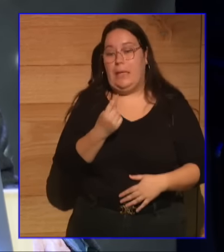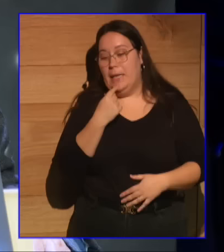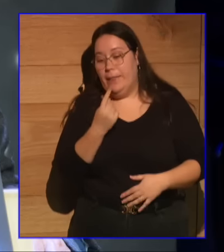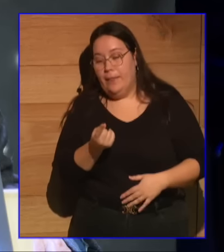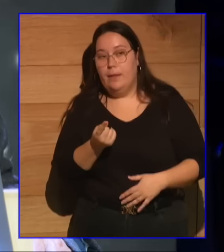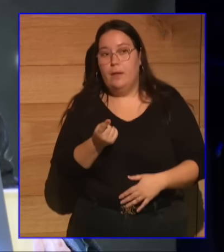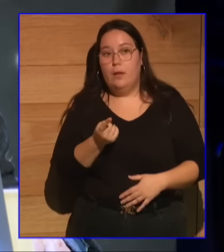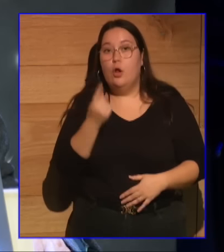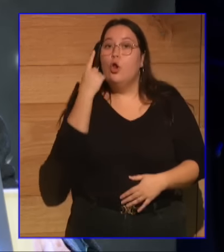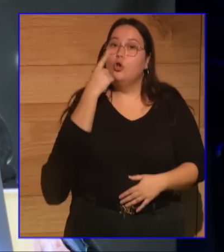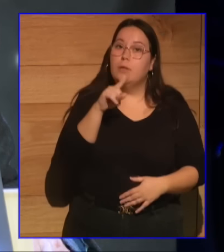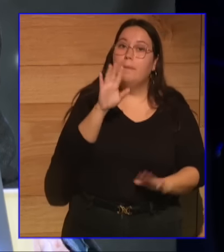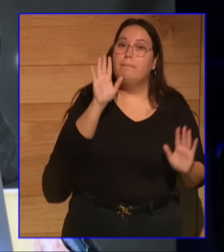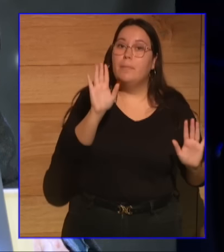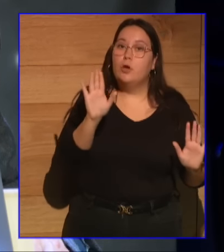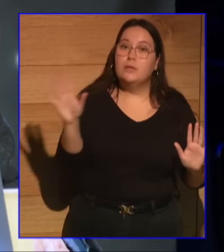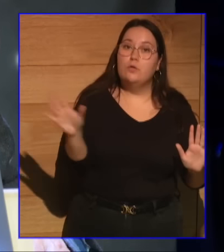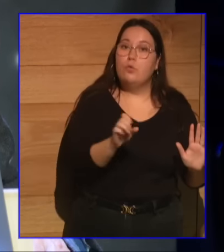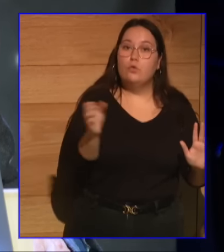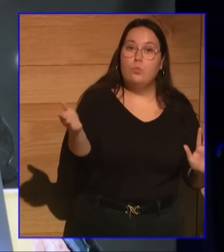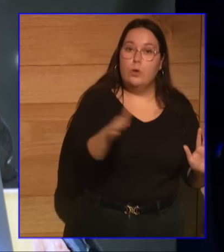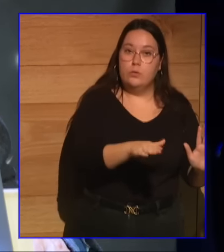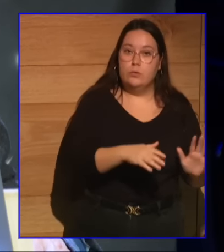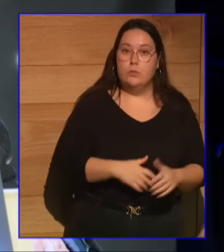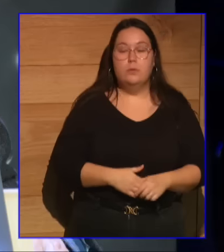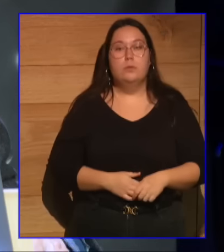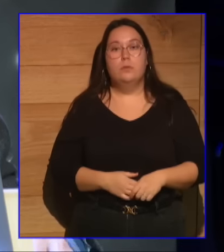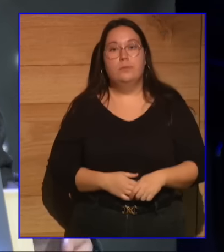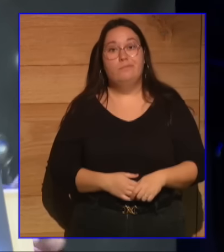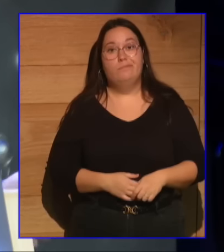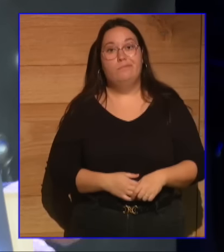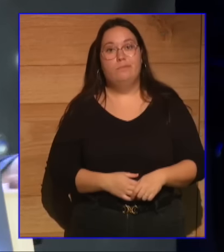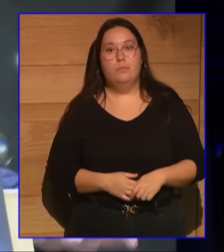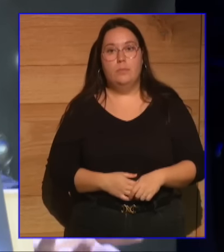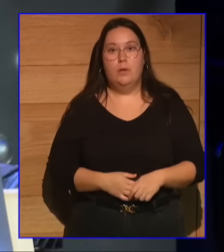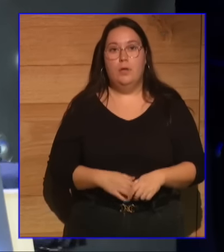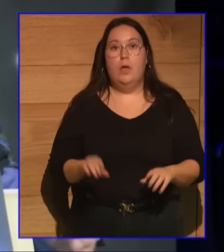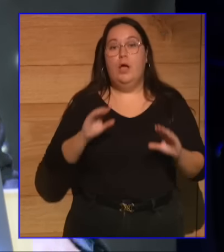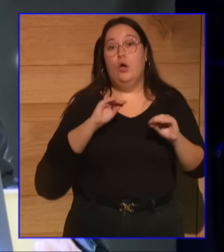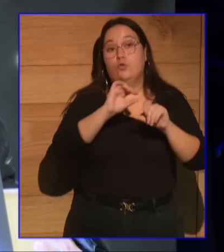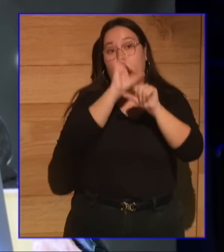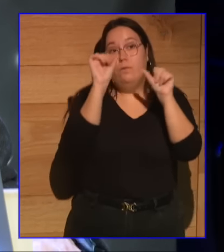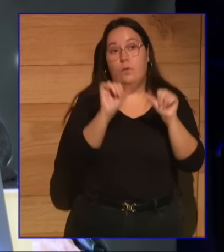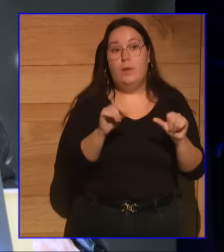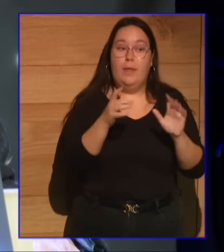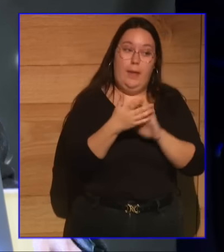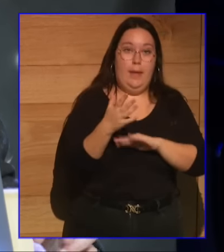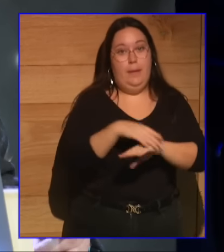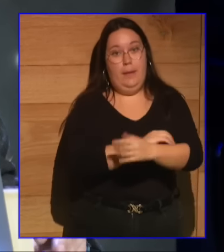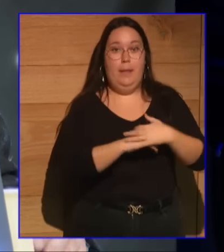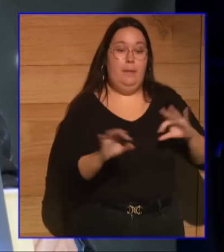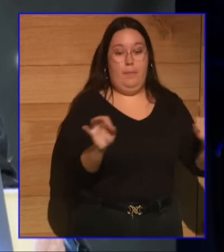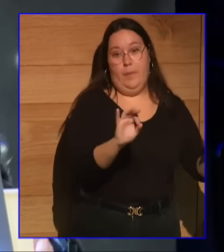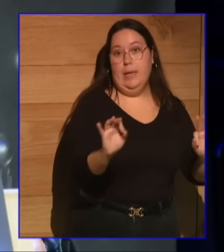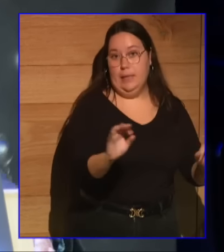dijo, lo sé, pero están todos muertos. Que supongo que fue su manera de... Pero, en fin. Ponte las pilas. También tuvo que